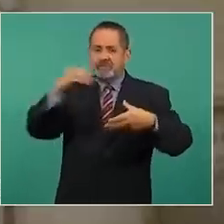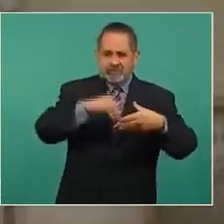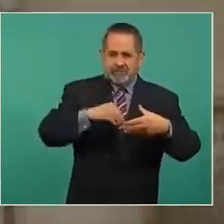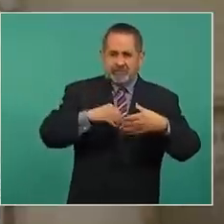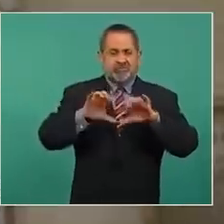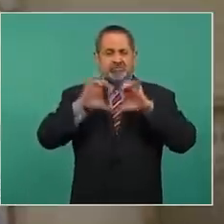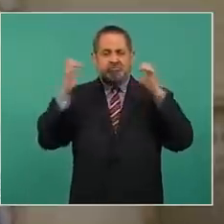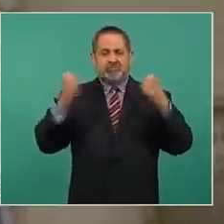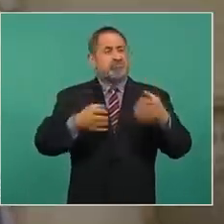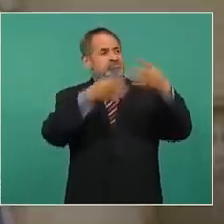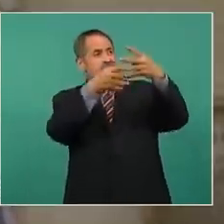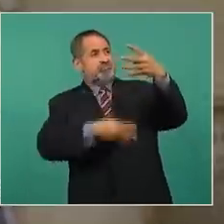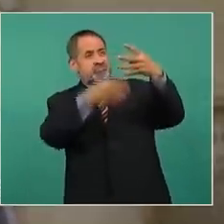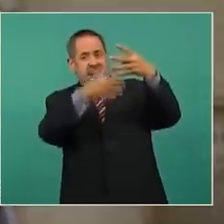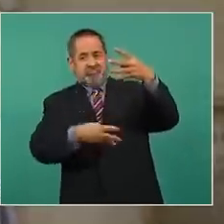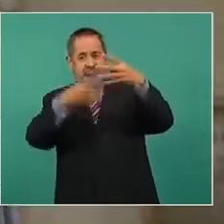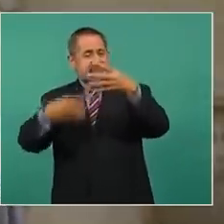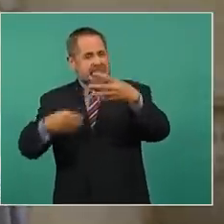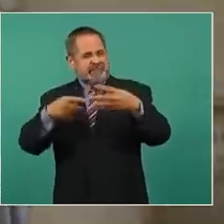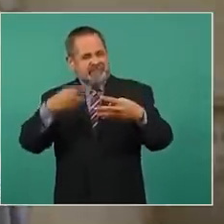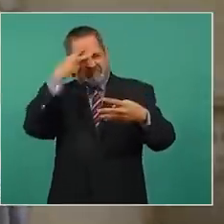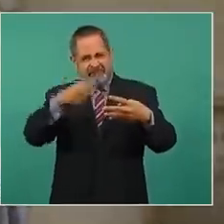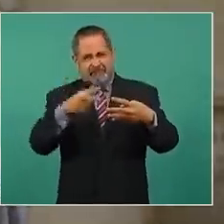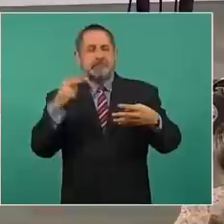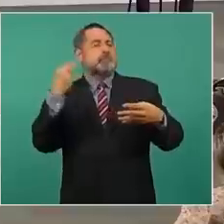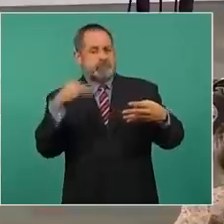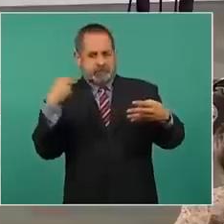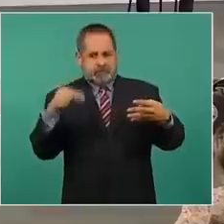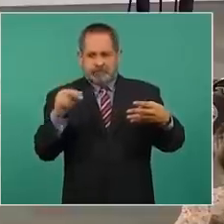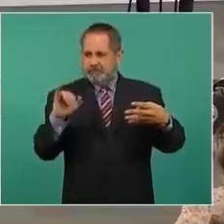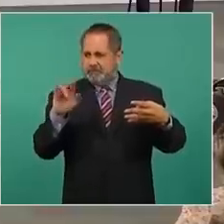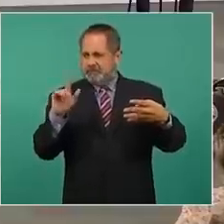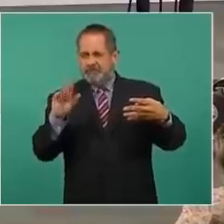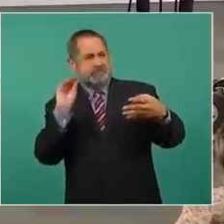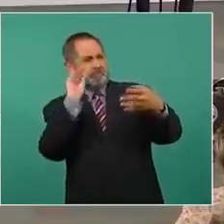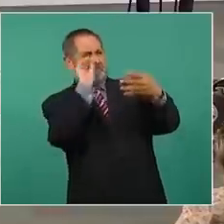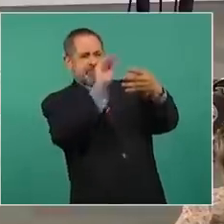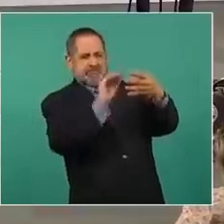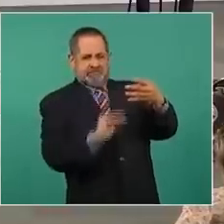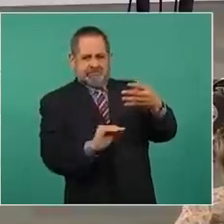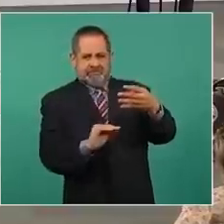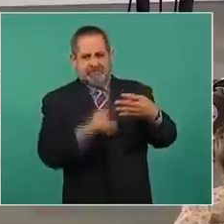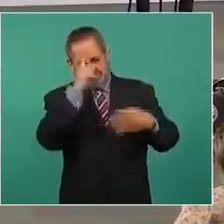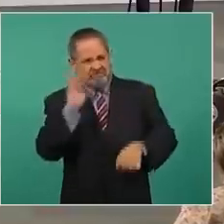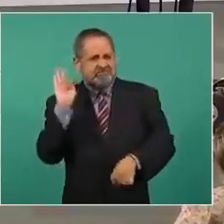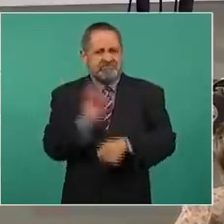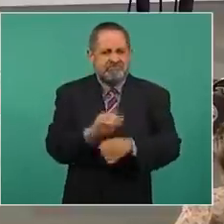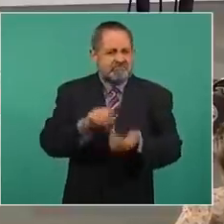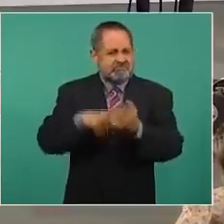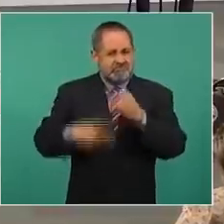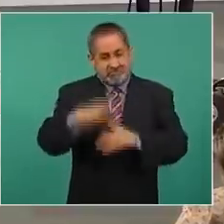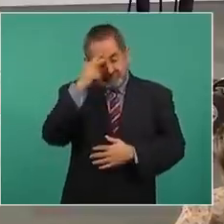congresa de la Union con las demás grandes hroes de la patria los